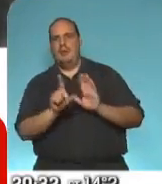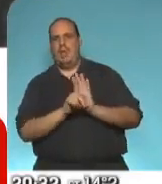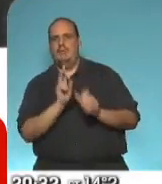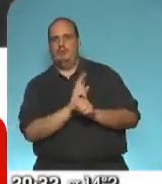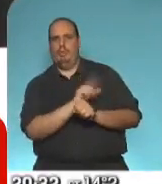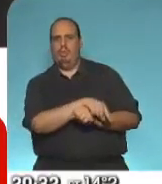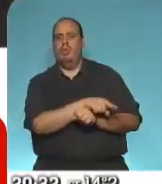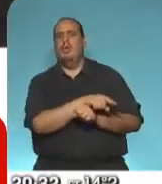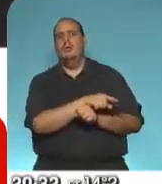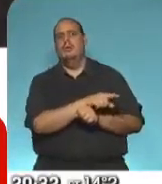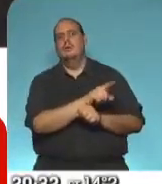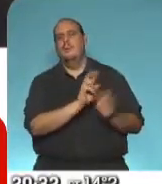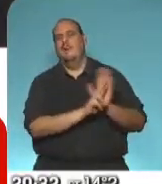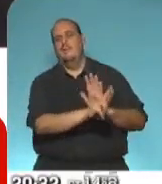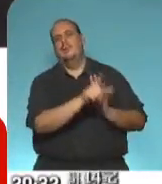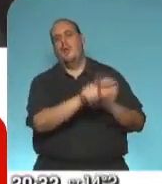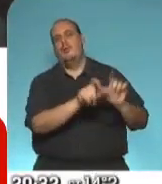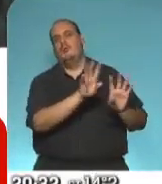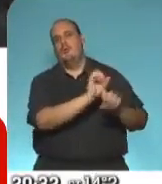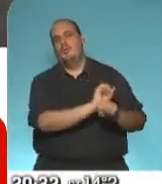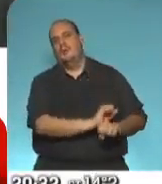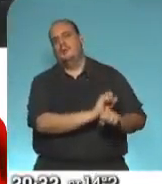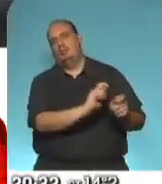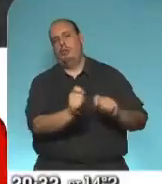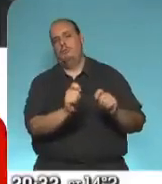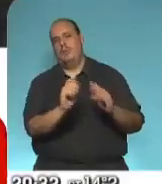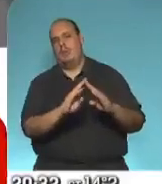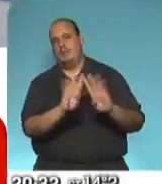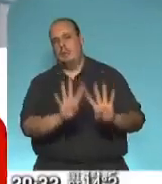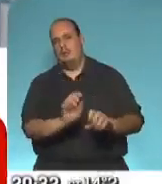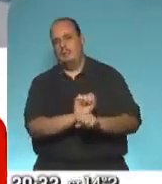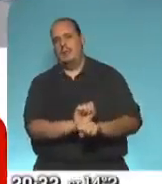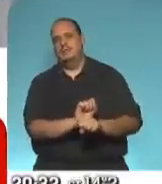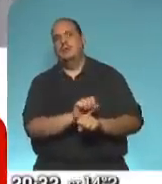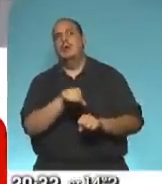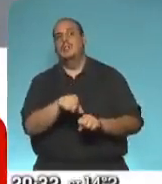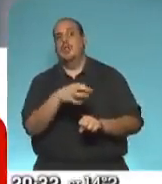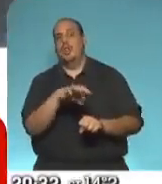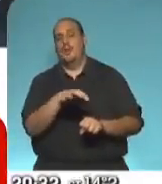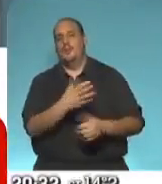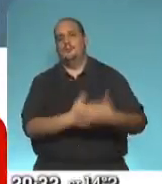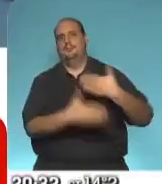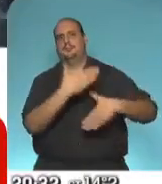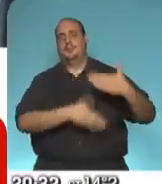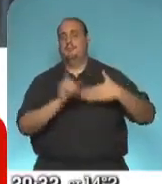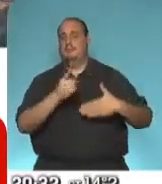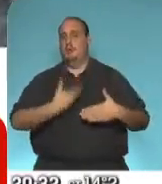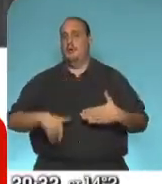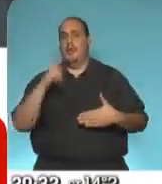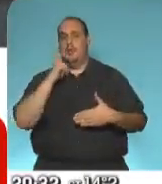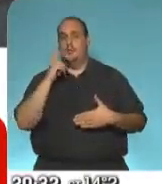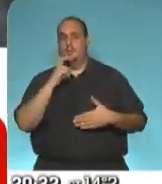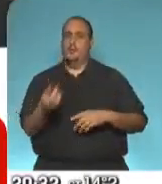salida de la prisión domiciliaria de detenidos, debería revertirse, tal cual dijo hoy el gobernador Axel Kicillof, la